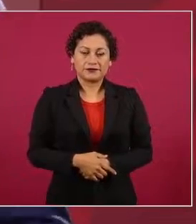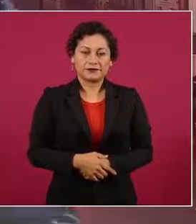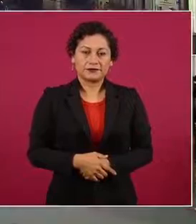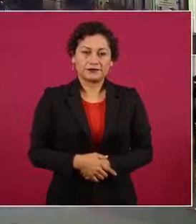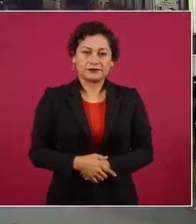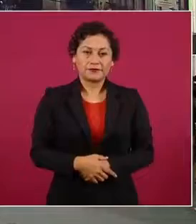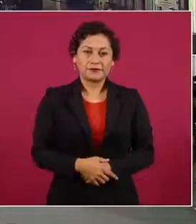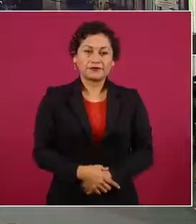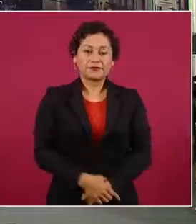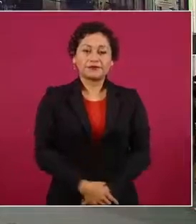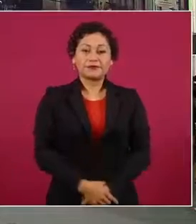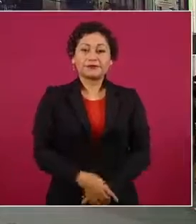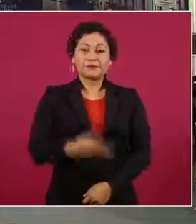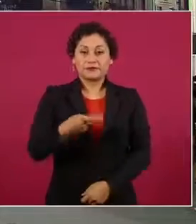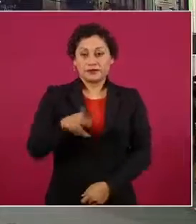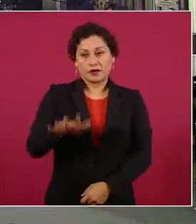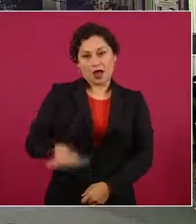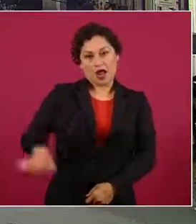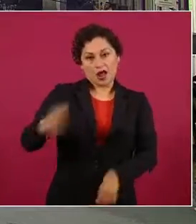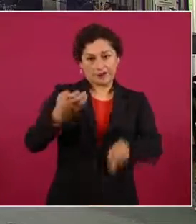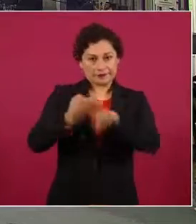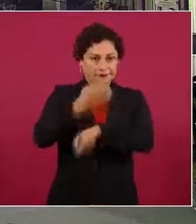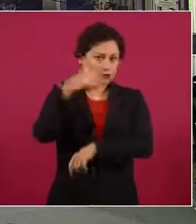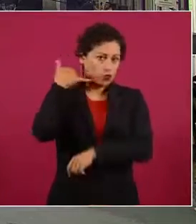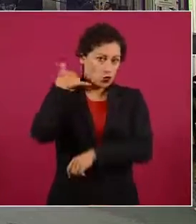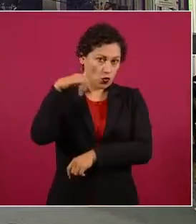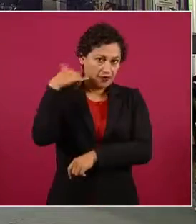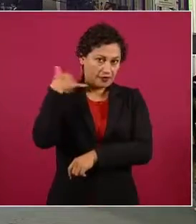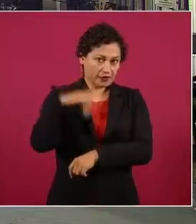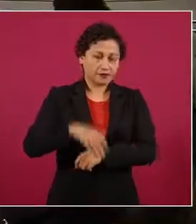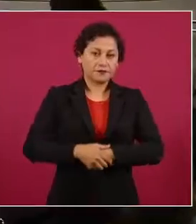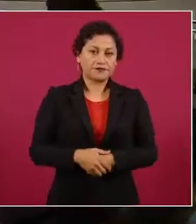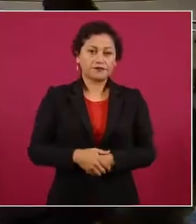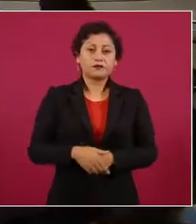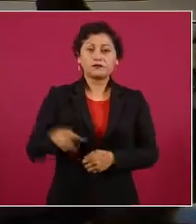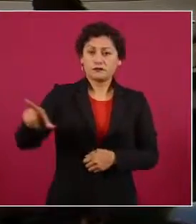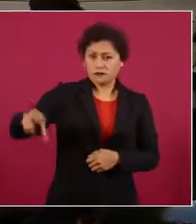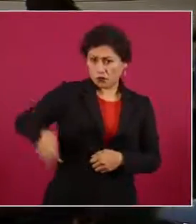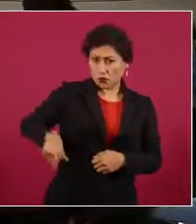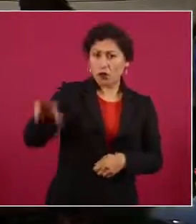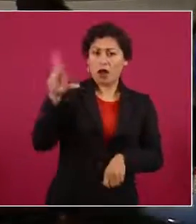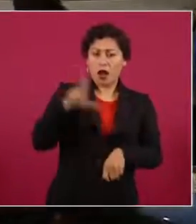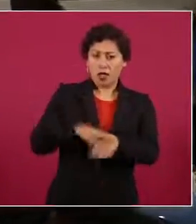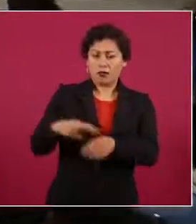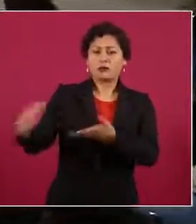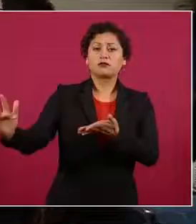Pero en Yucatán es eso. El gobernador ha apoyado